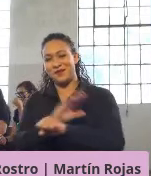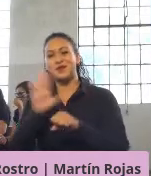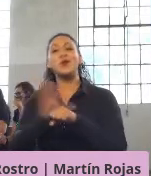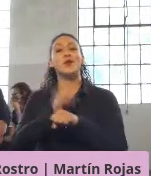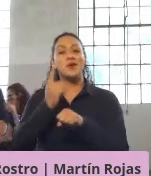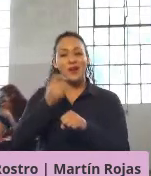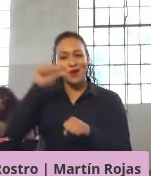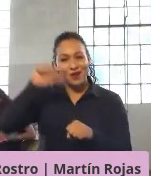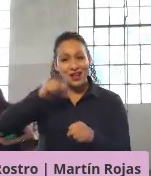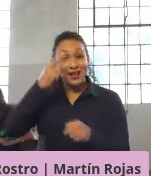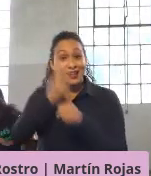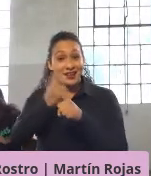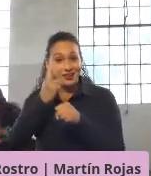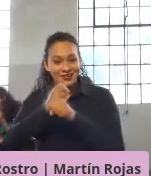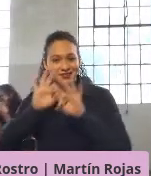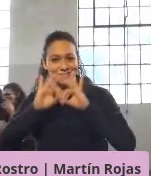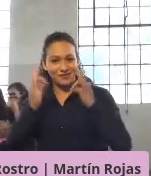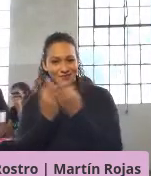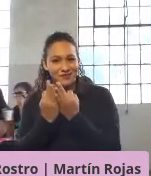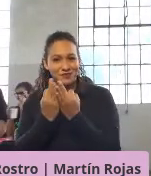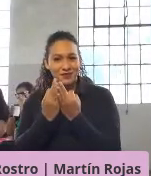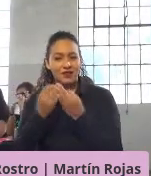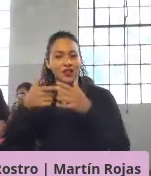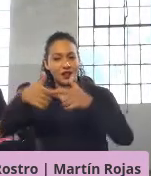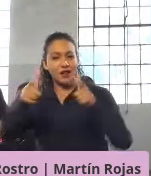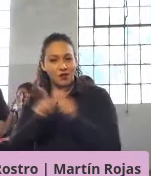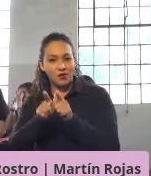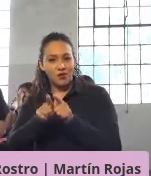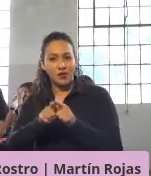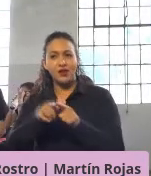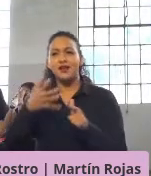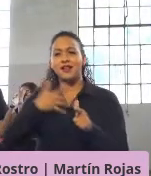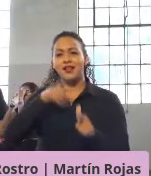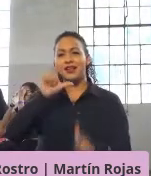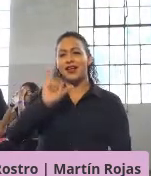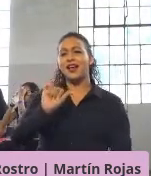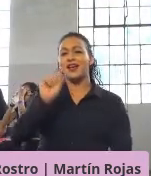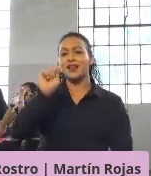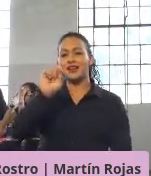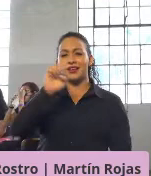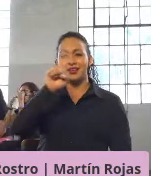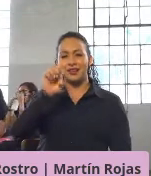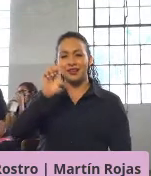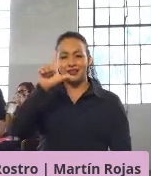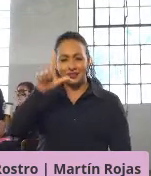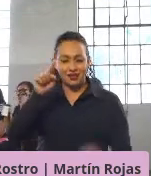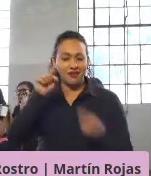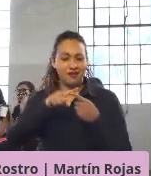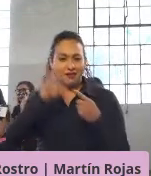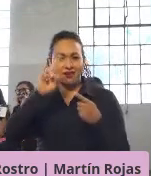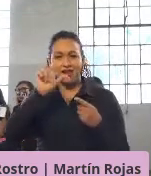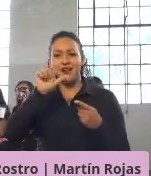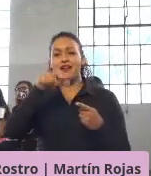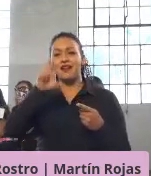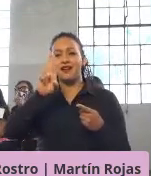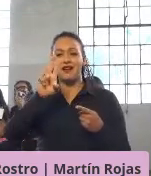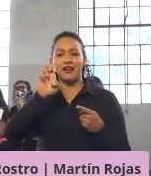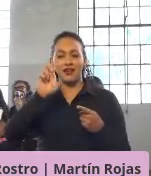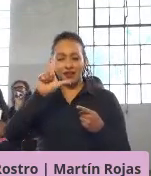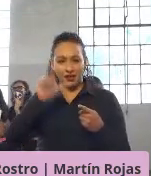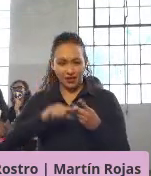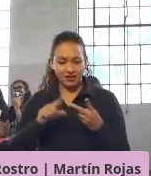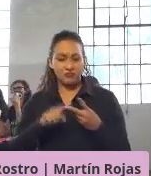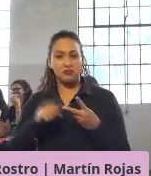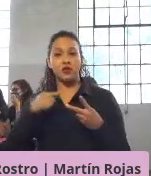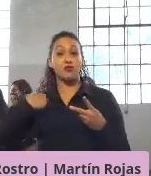luchadoras. Acabamos de llegar el relevo. Bueno, por ahí está Itzel, nuestra coordinadora editorial, Raquel, la equipa de Internet Feminista, y nos